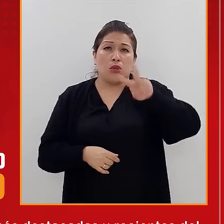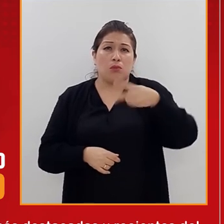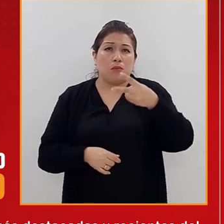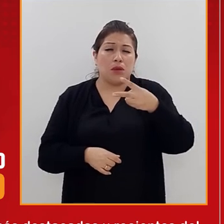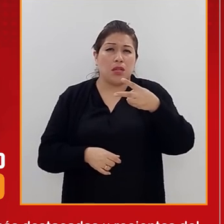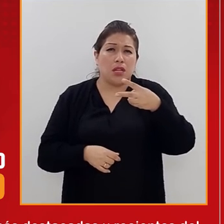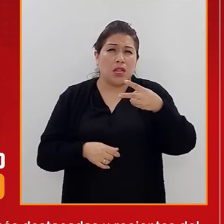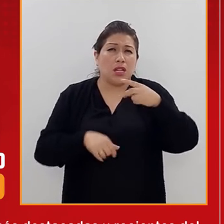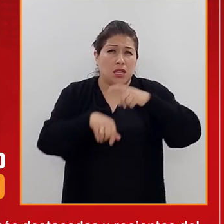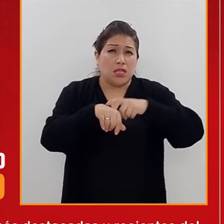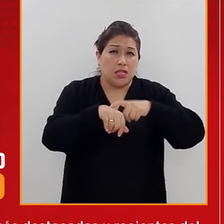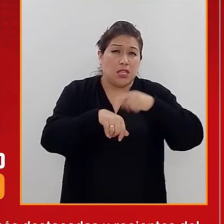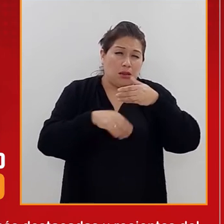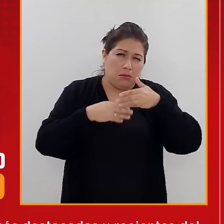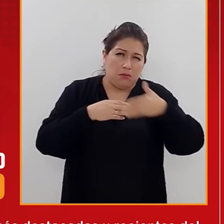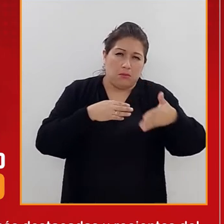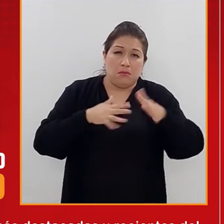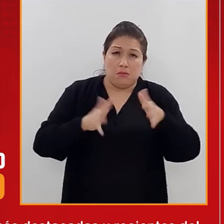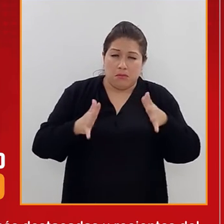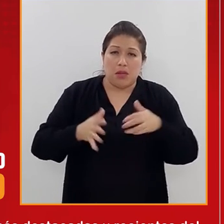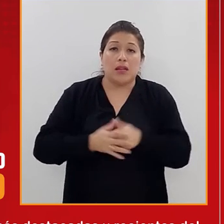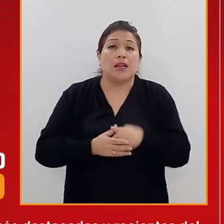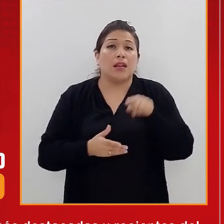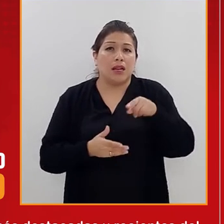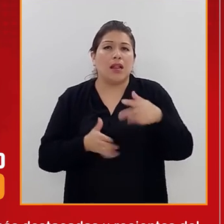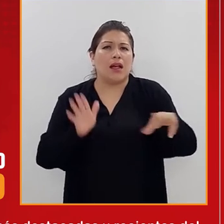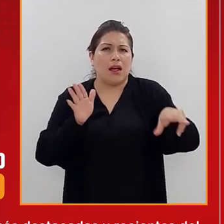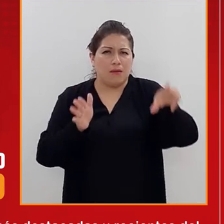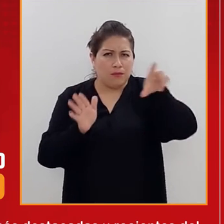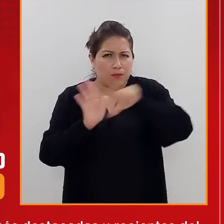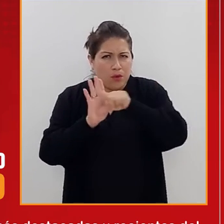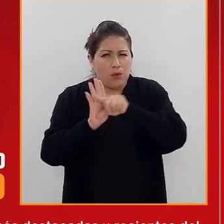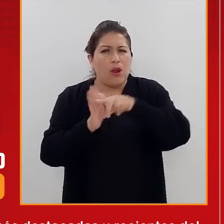2001, se aprobara la Resolución